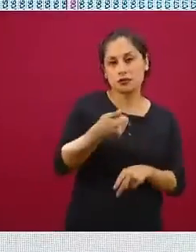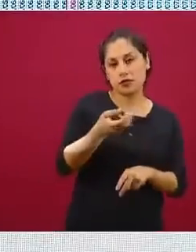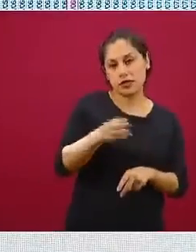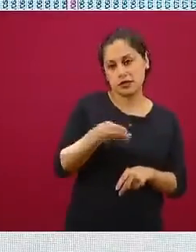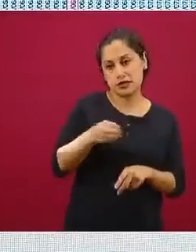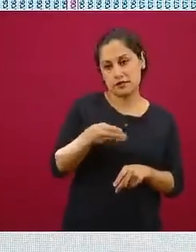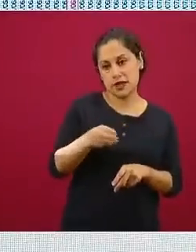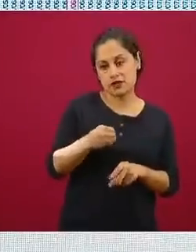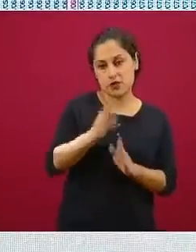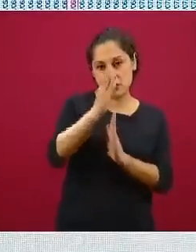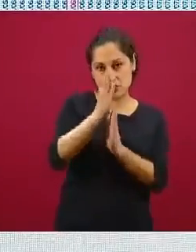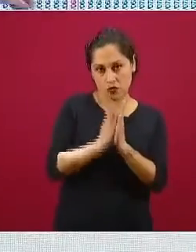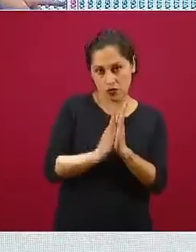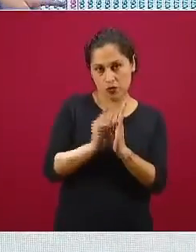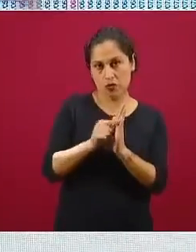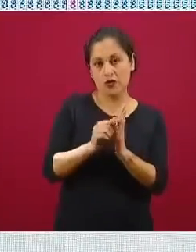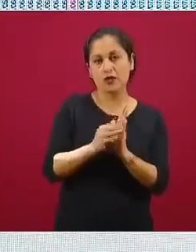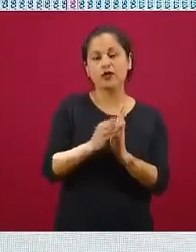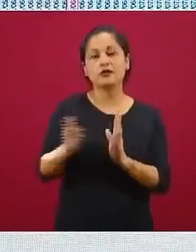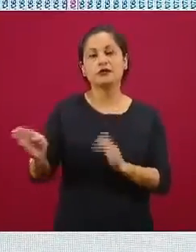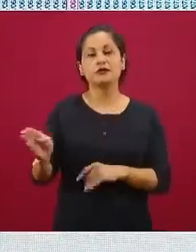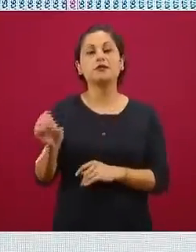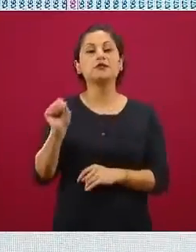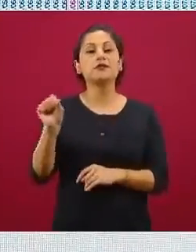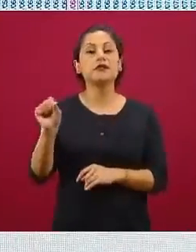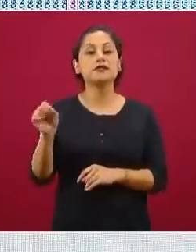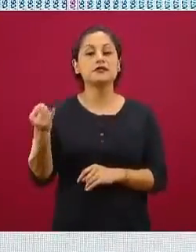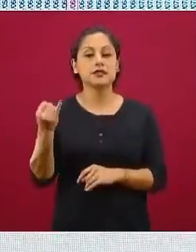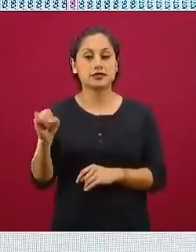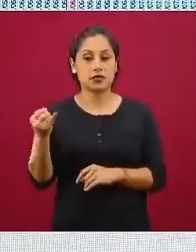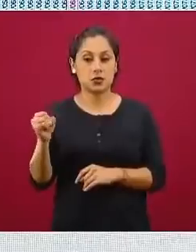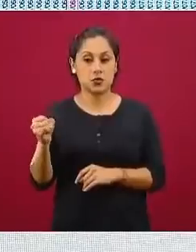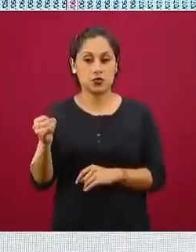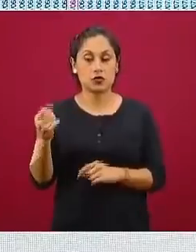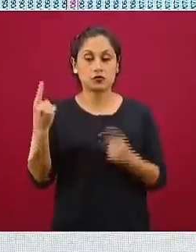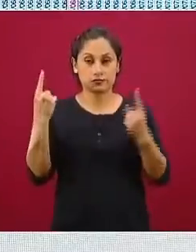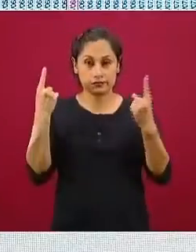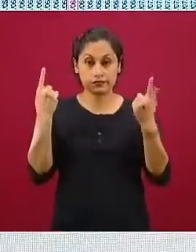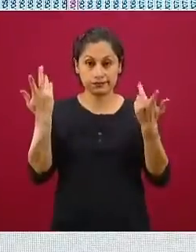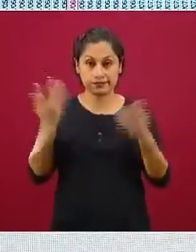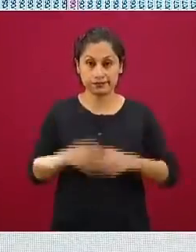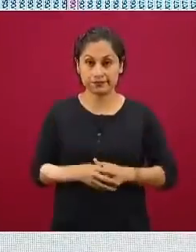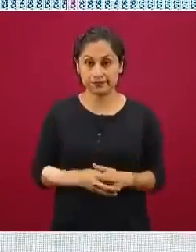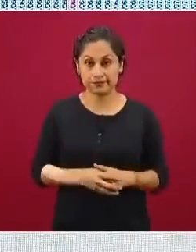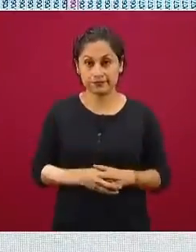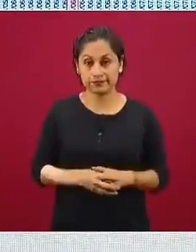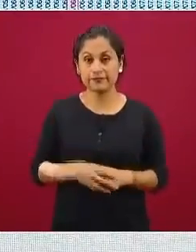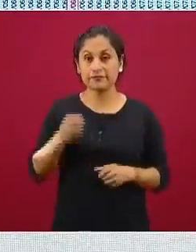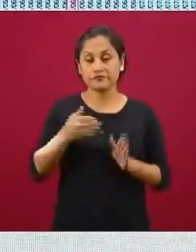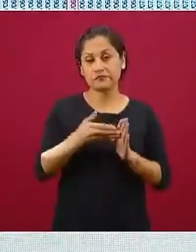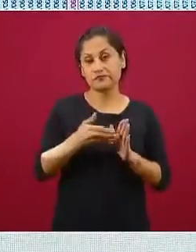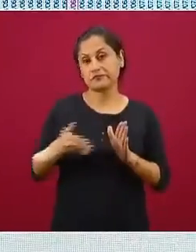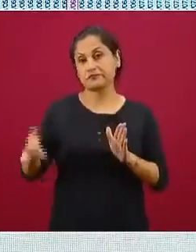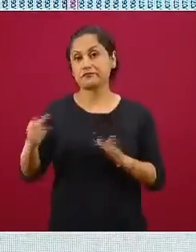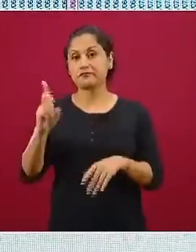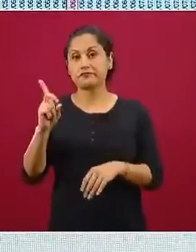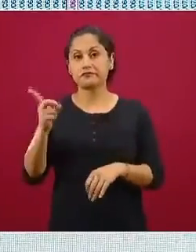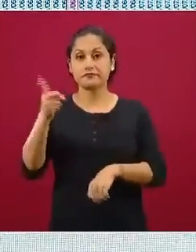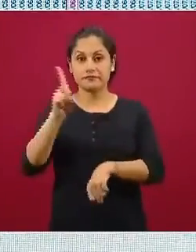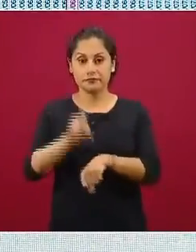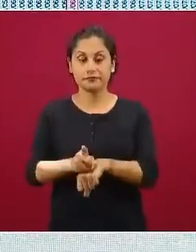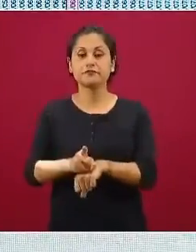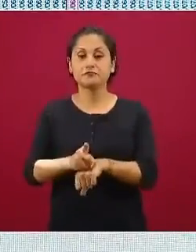punto estamos en el 6 de mayo, esto es 16 de junio, y todo este periodo, por más de 30 días, vemos una